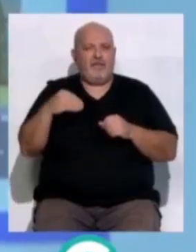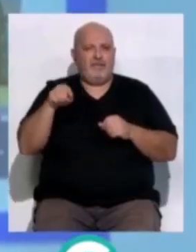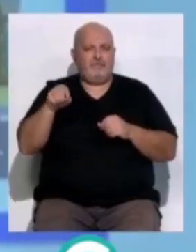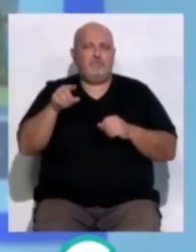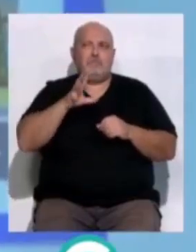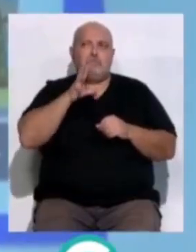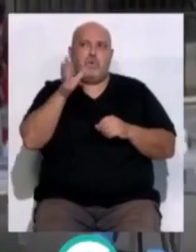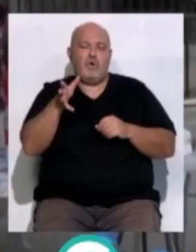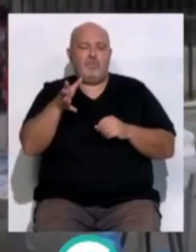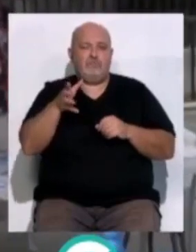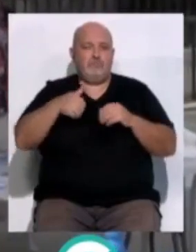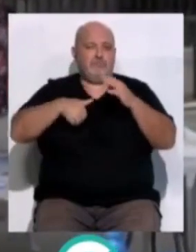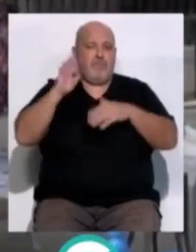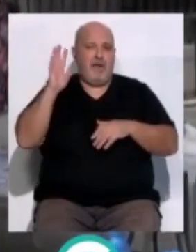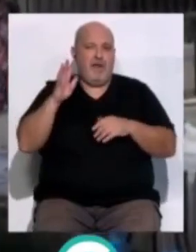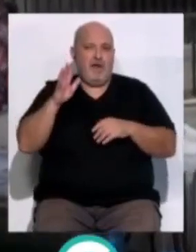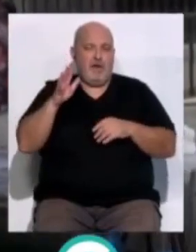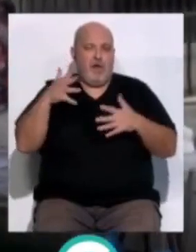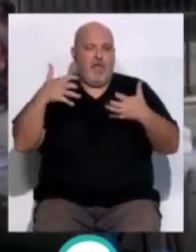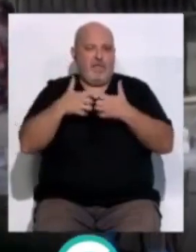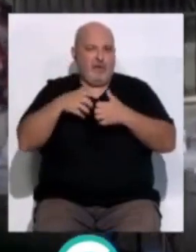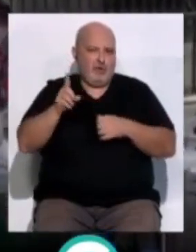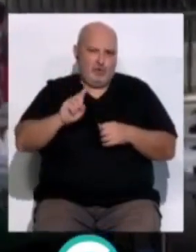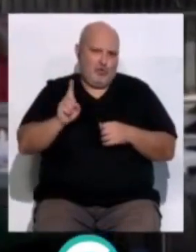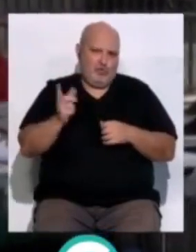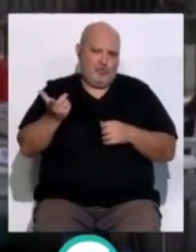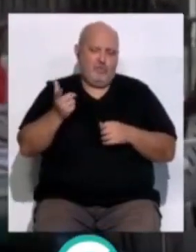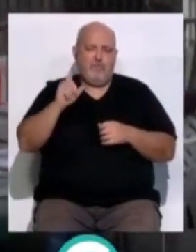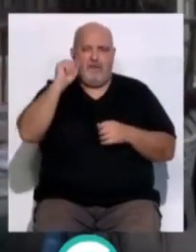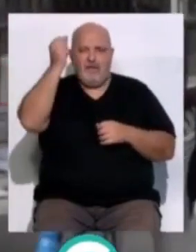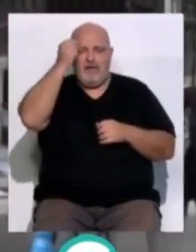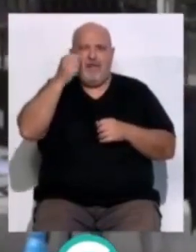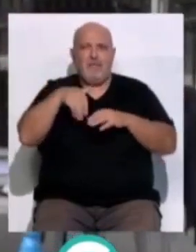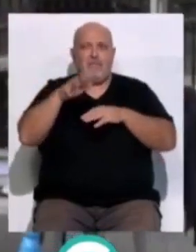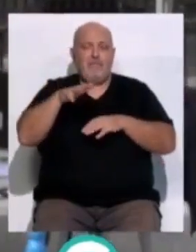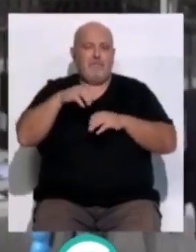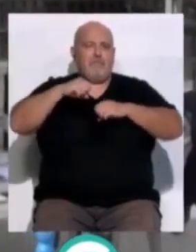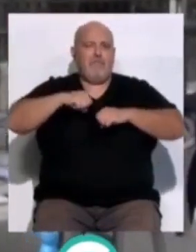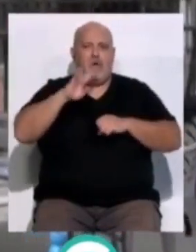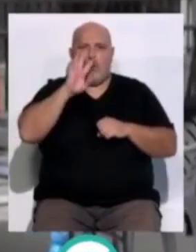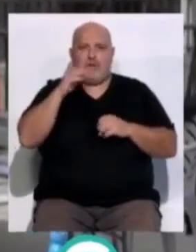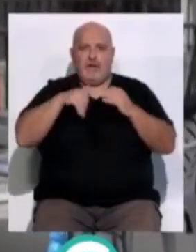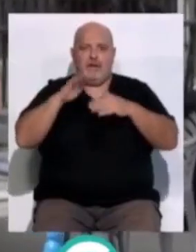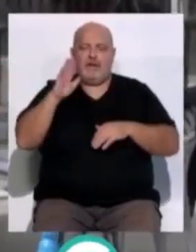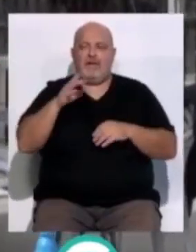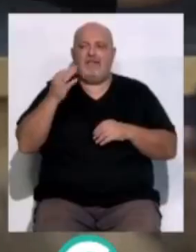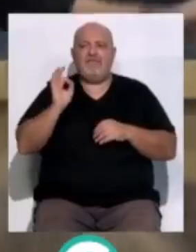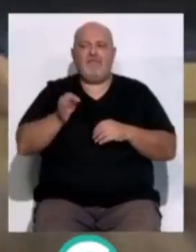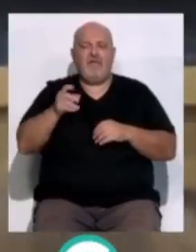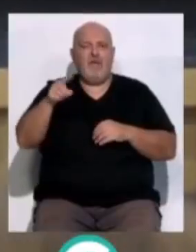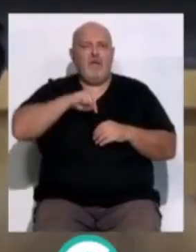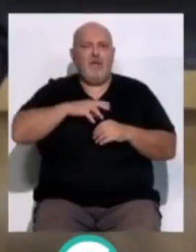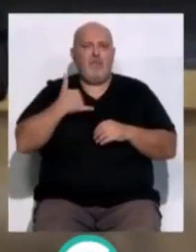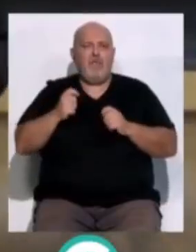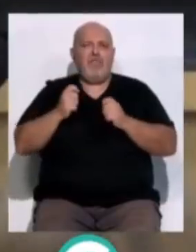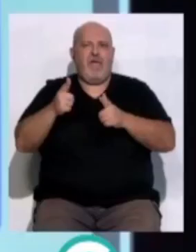no porque sean ellos los que tienen más accidentes, porque realmente son los más hábiles, los accidentes los tenemos los mayores de 40, pero sí es verdad que ellos pueden hacer